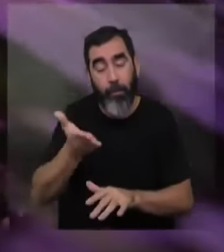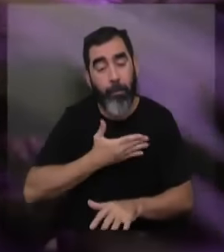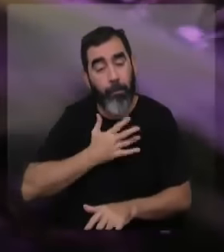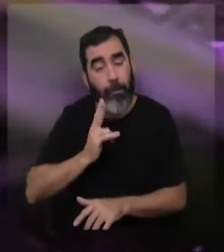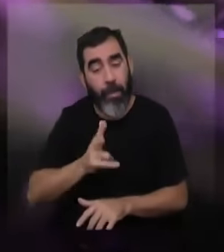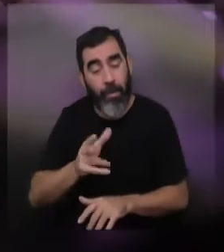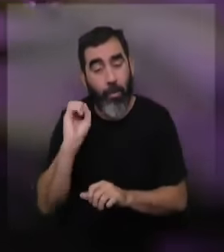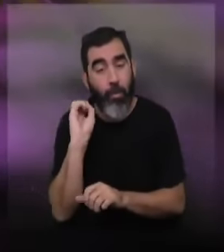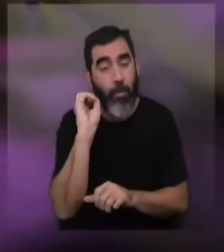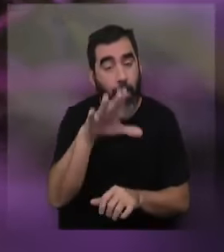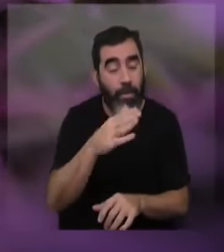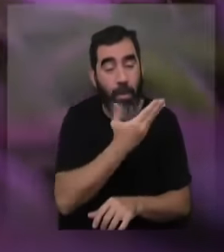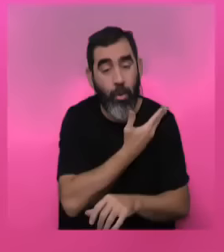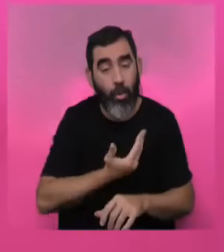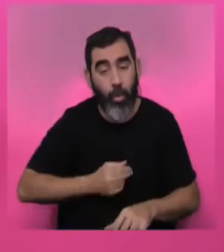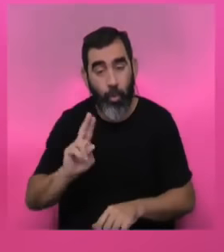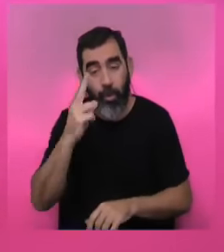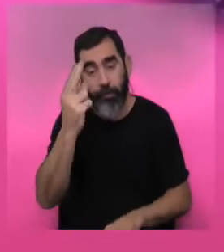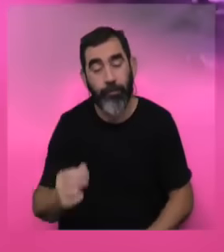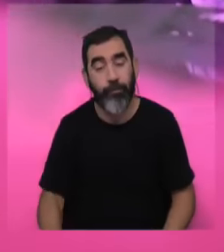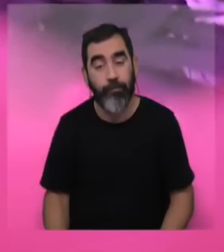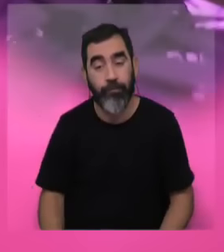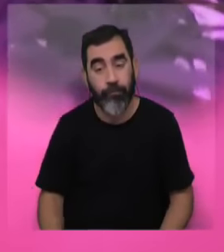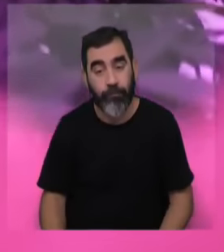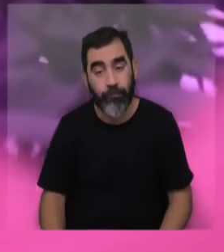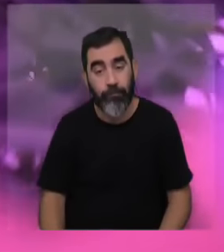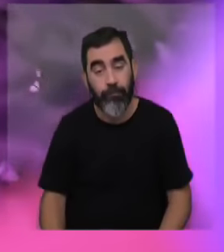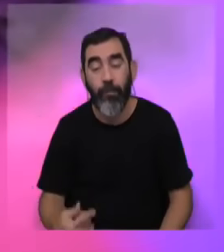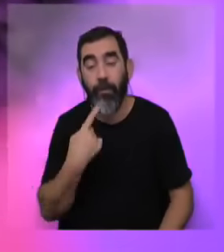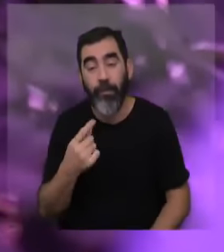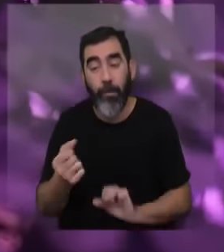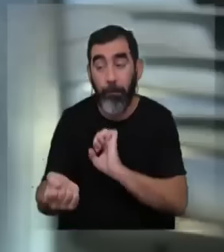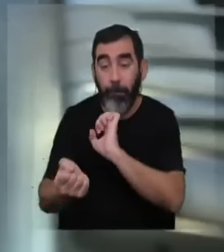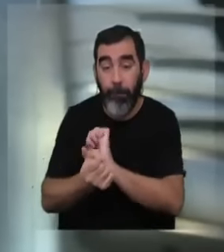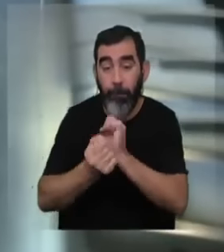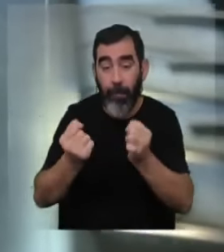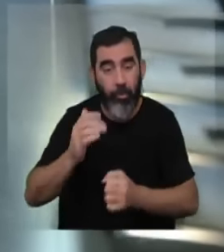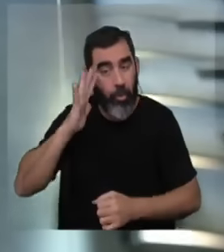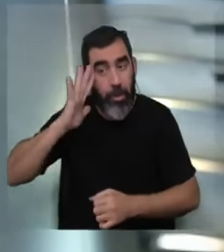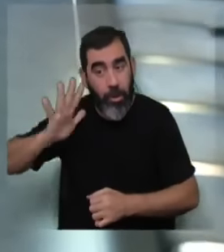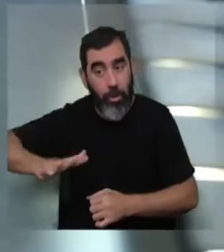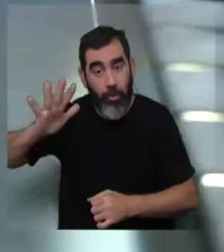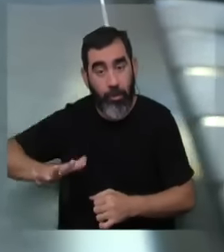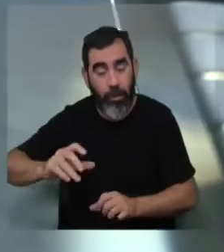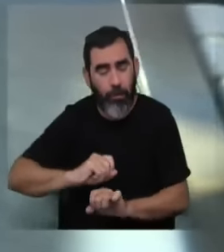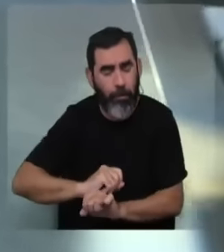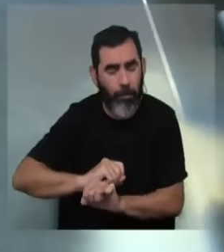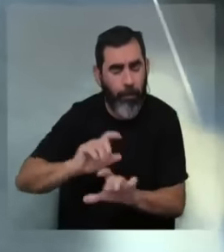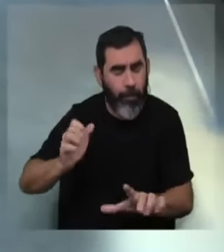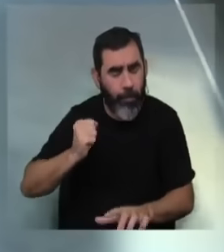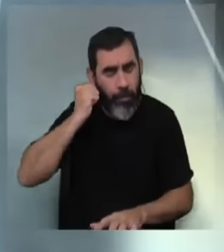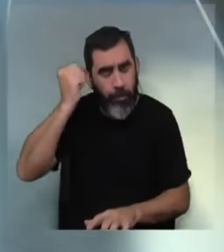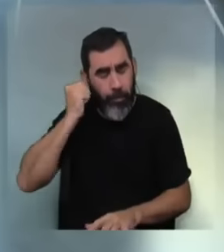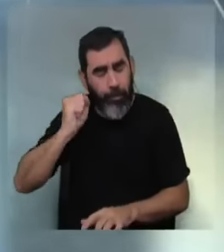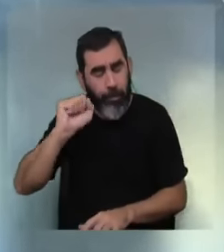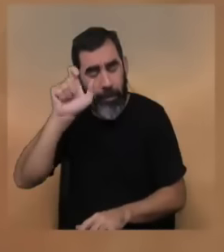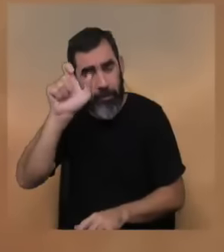que enviaron al gobierno uruguayo la misiva sostiene que estar preso siendo inocente es una de las peores pesadillas que una persona